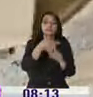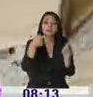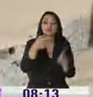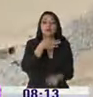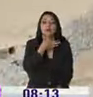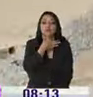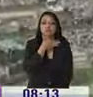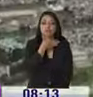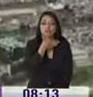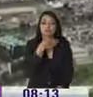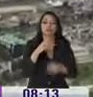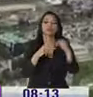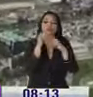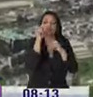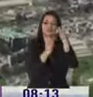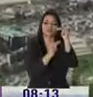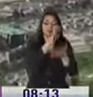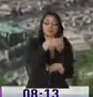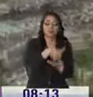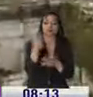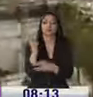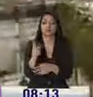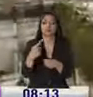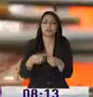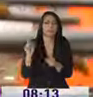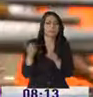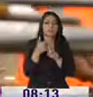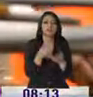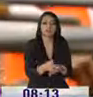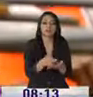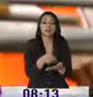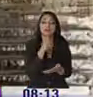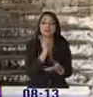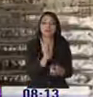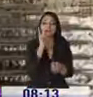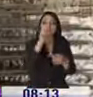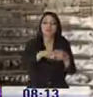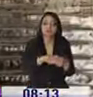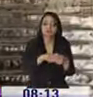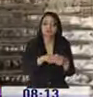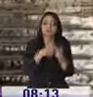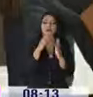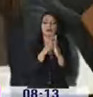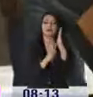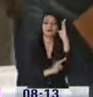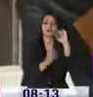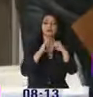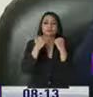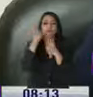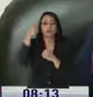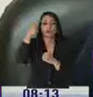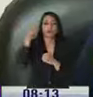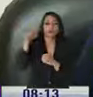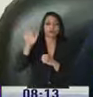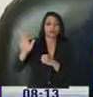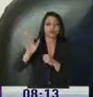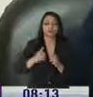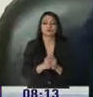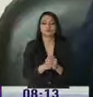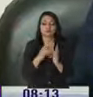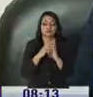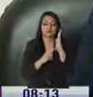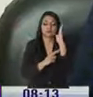y sur de Quito. Los primeros beneficiarios serán aquellos que constan en el denominado registro social del gobierno. El registro social ampara a